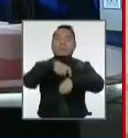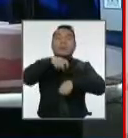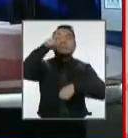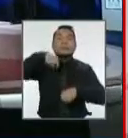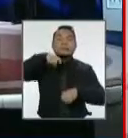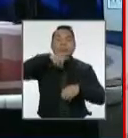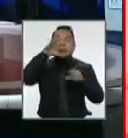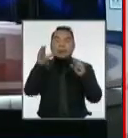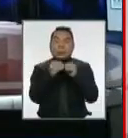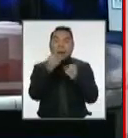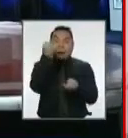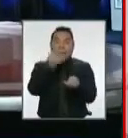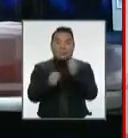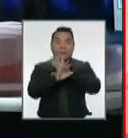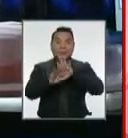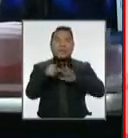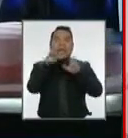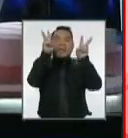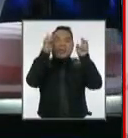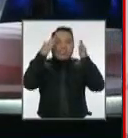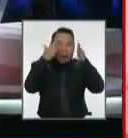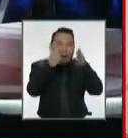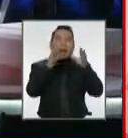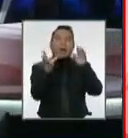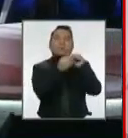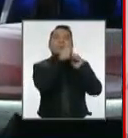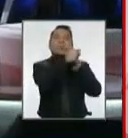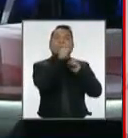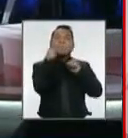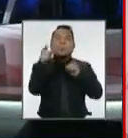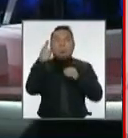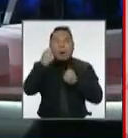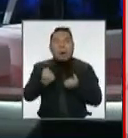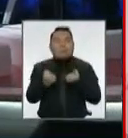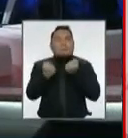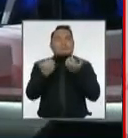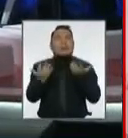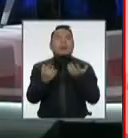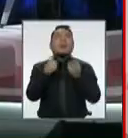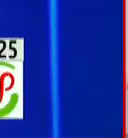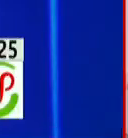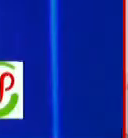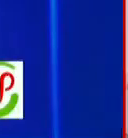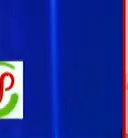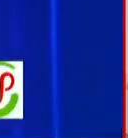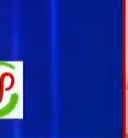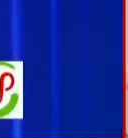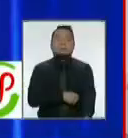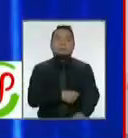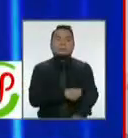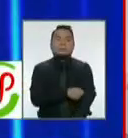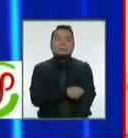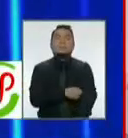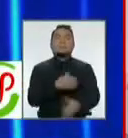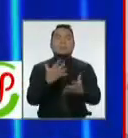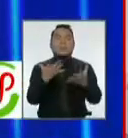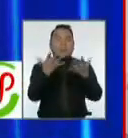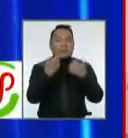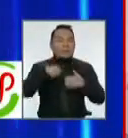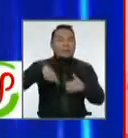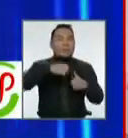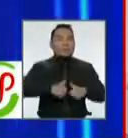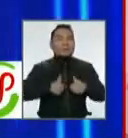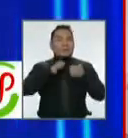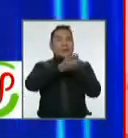para nadie. De alguna manera quedó solito. Sí, tanto Acuña como Arana parecía que estaban en otro debate. Creo que al